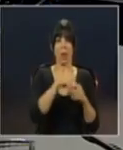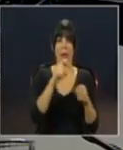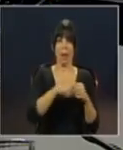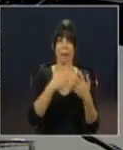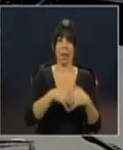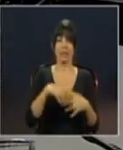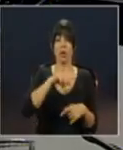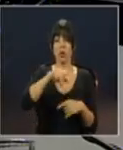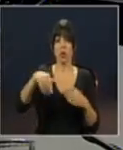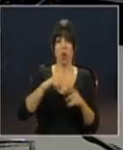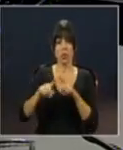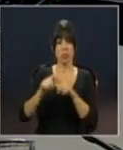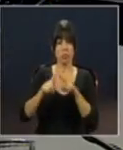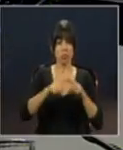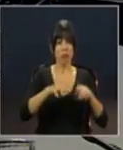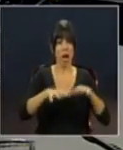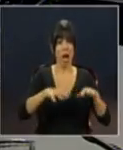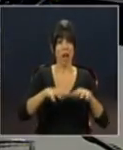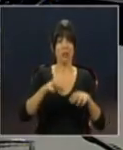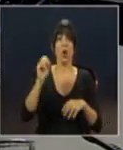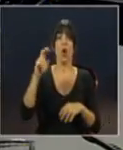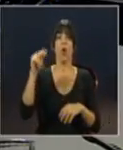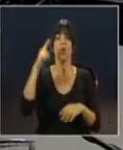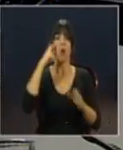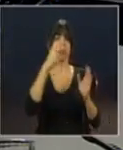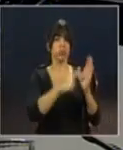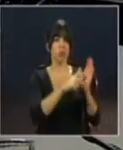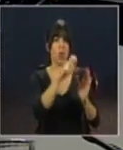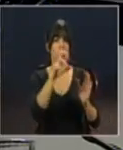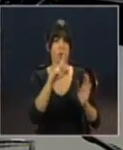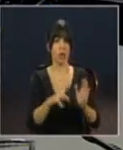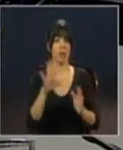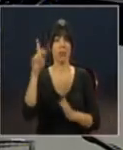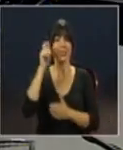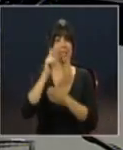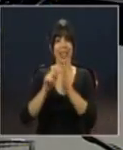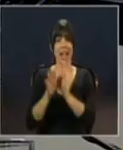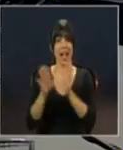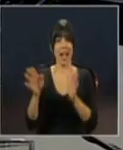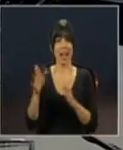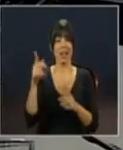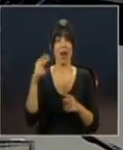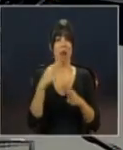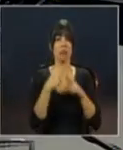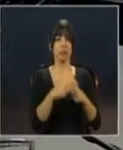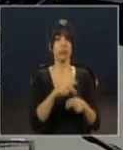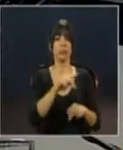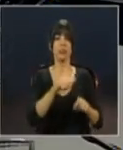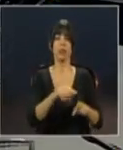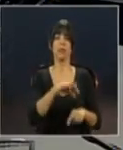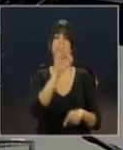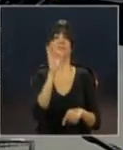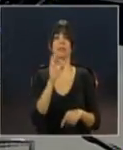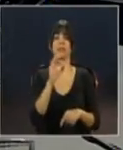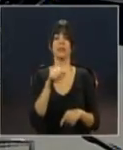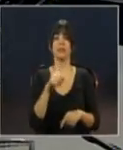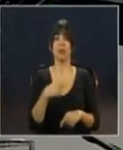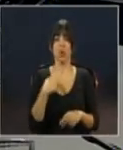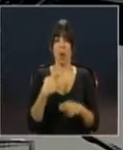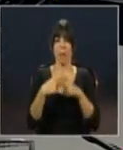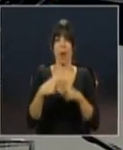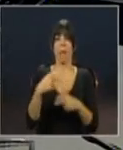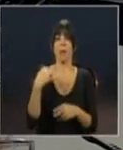valido a Costa Rica el reconocimiento de las Naciones Unidas, cuyo secretario general ha tenido a bien nombrarme copresidente de un prestigioso